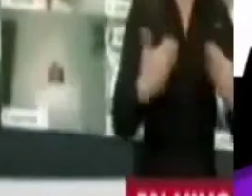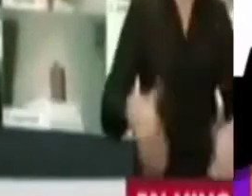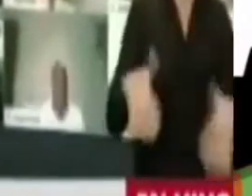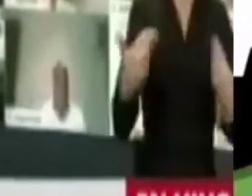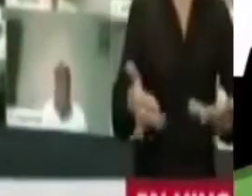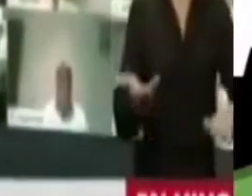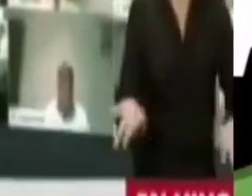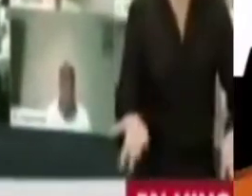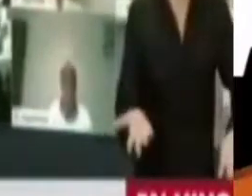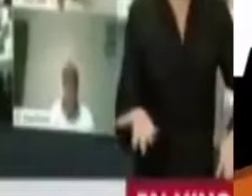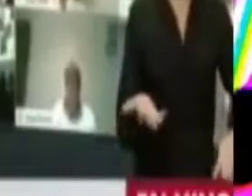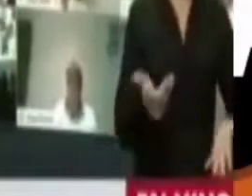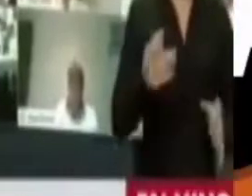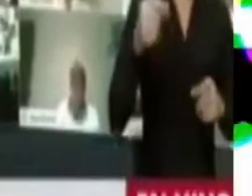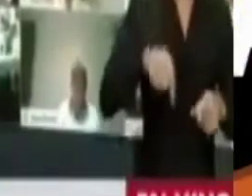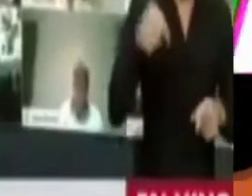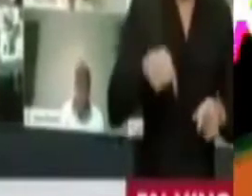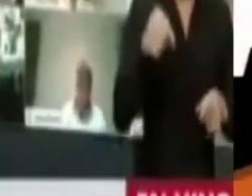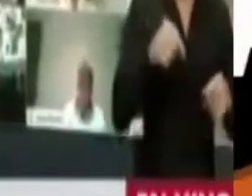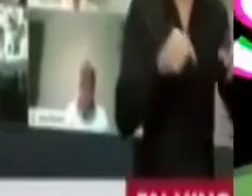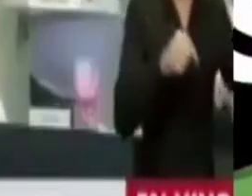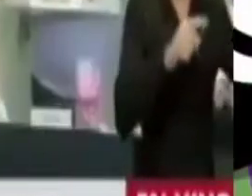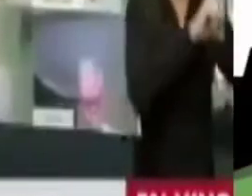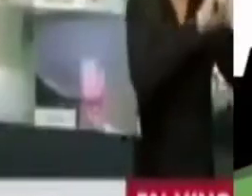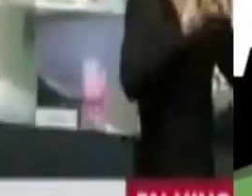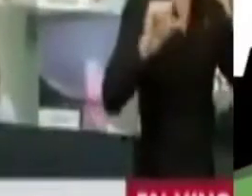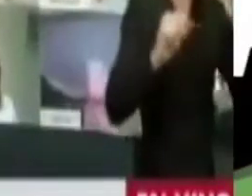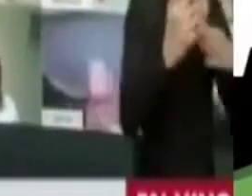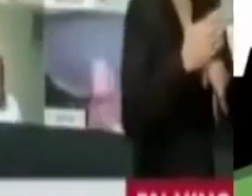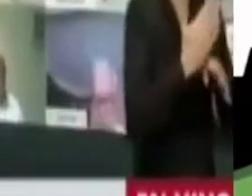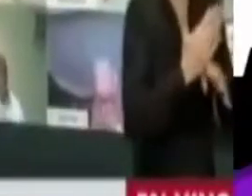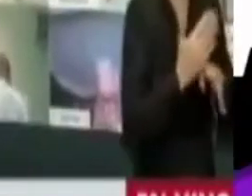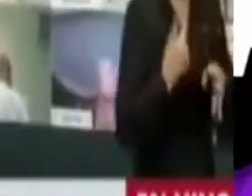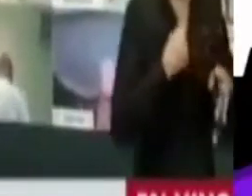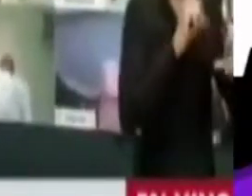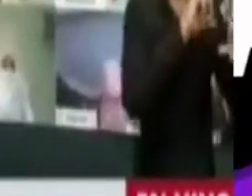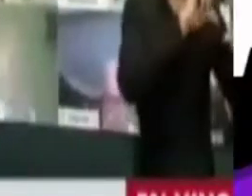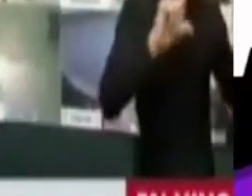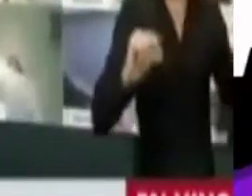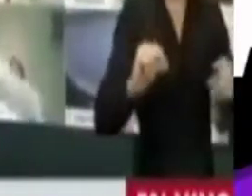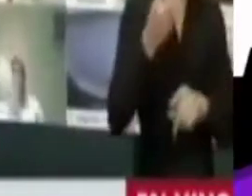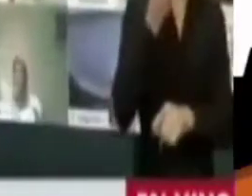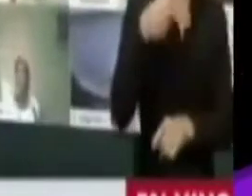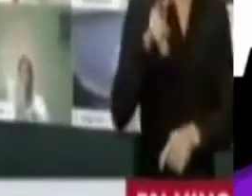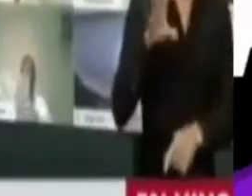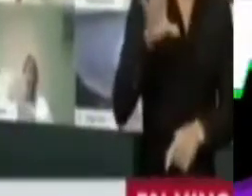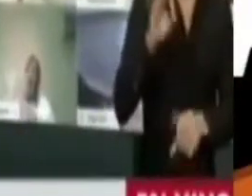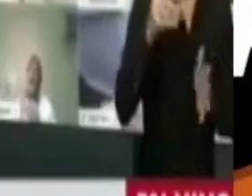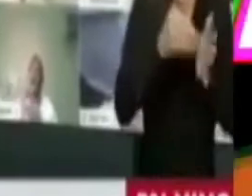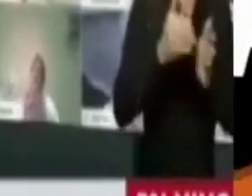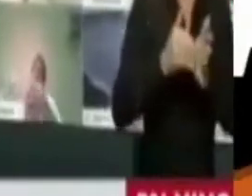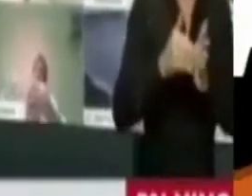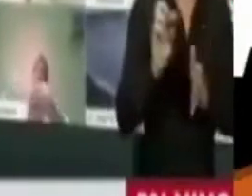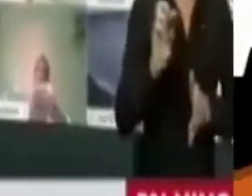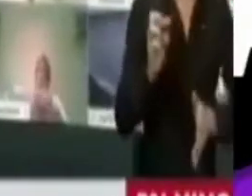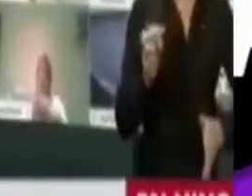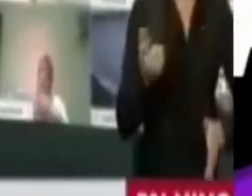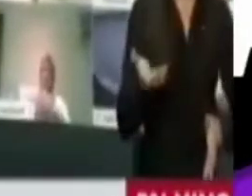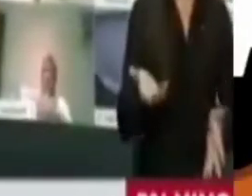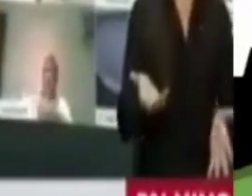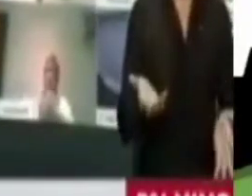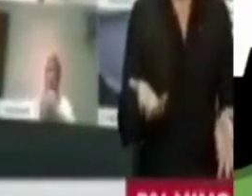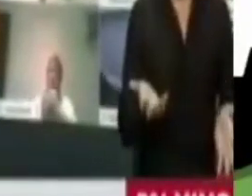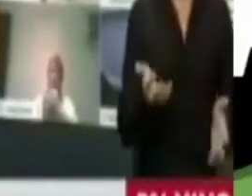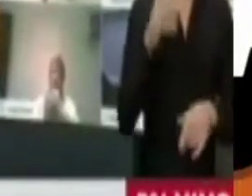los decibeles y decirlo un poco más despacio, un poco más, a ver, que no sea tan eufórico uno para decirlo, porque estamos